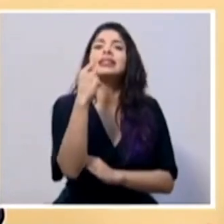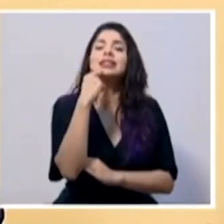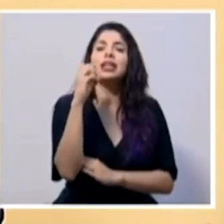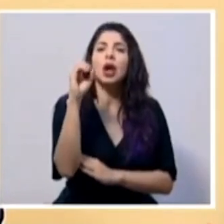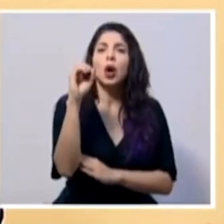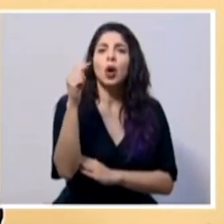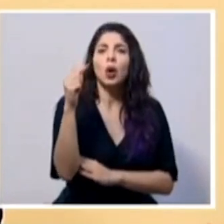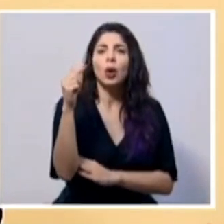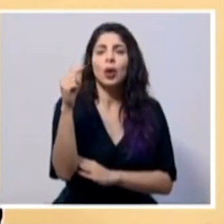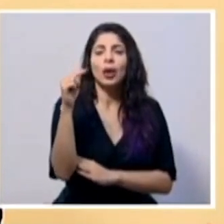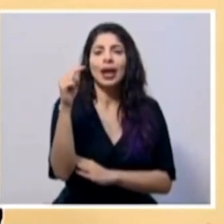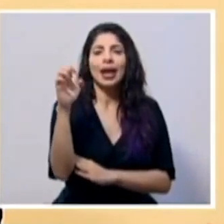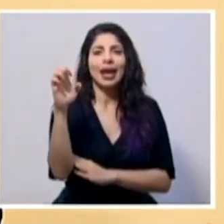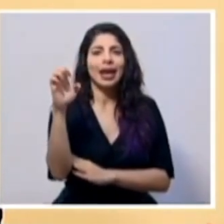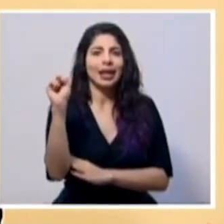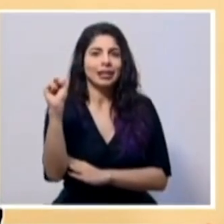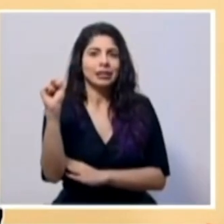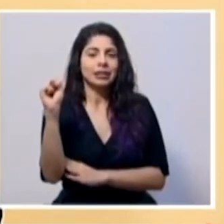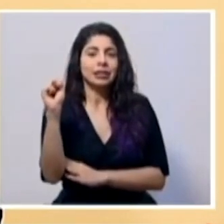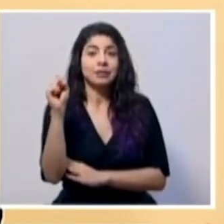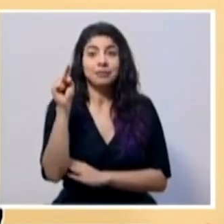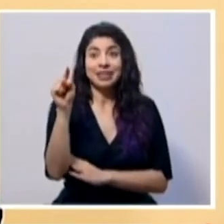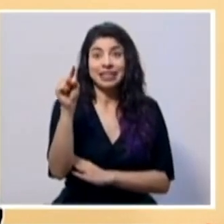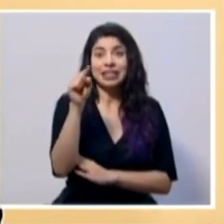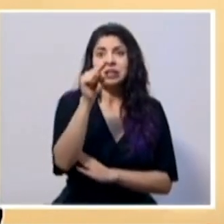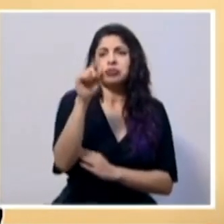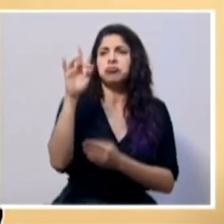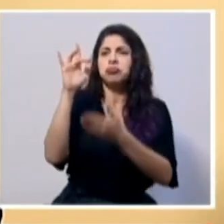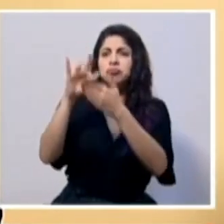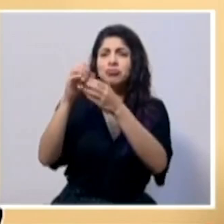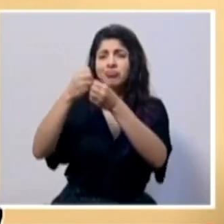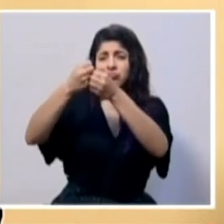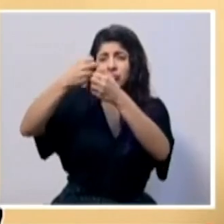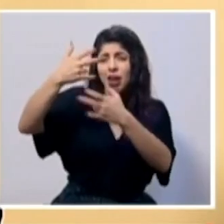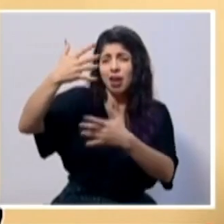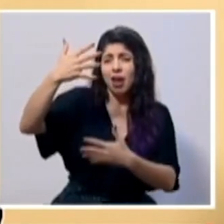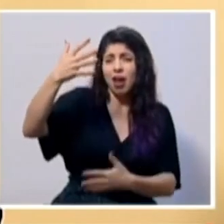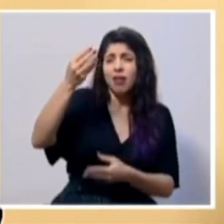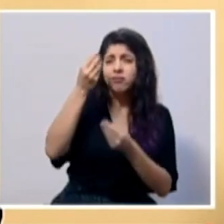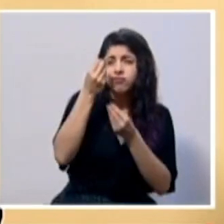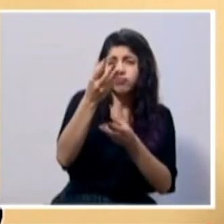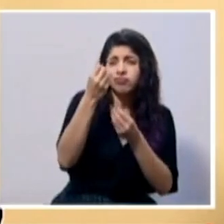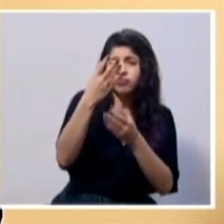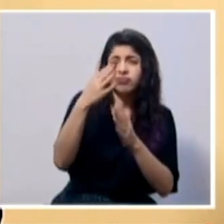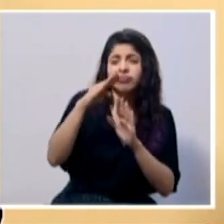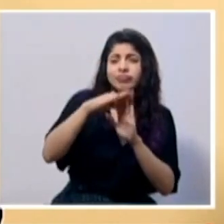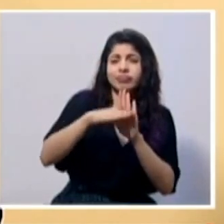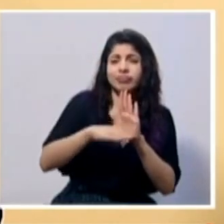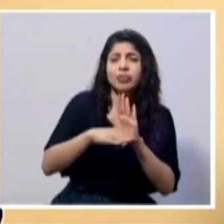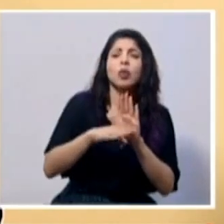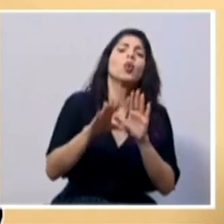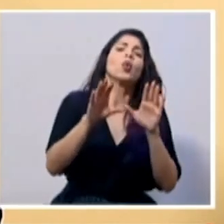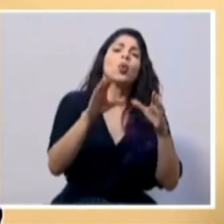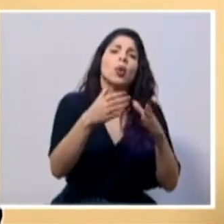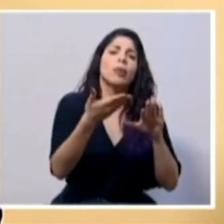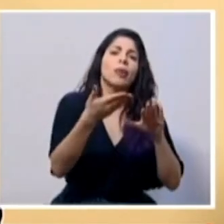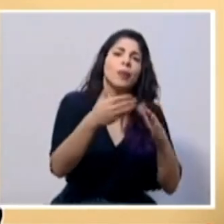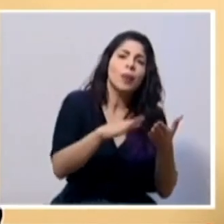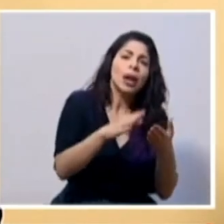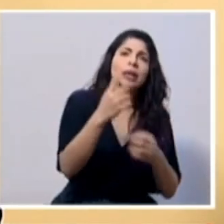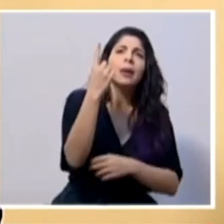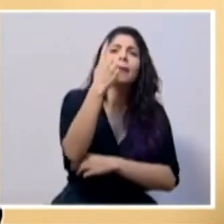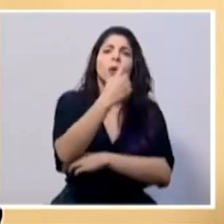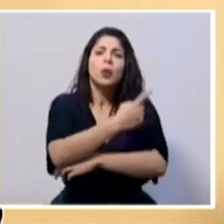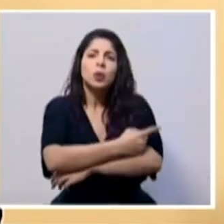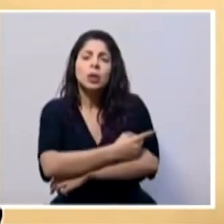OGES, O-G-E-S, y ahí ustedes pueden descargar la base de datos con lo que es la agrupación de fallecimientos por